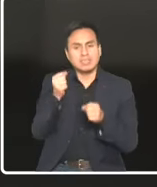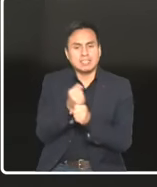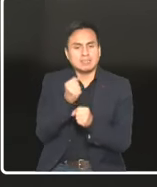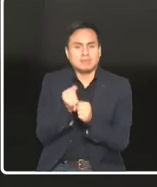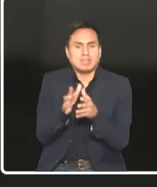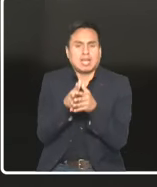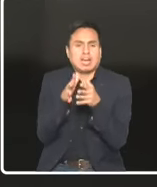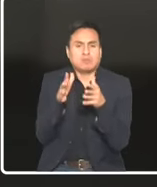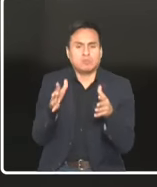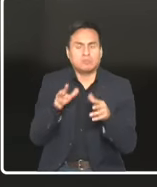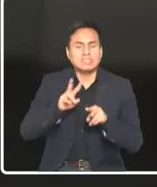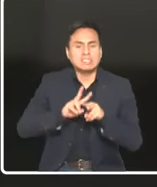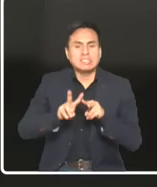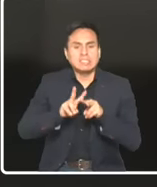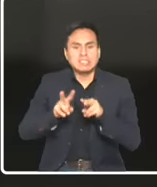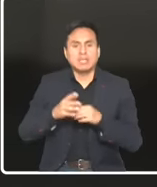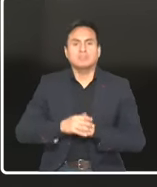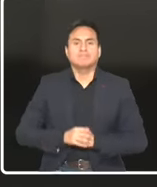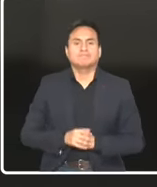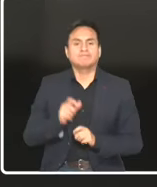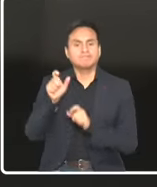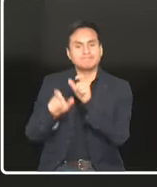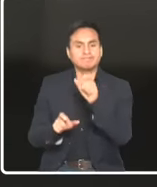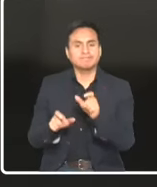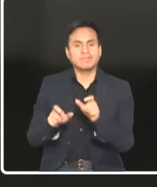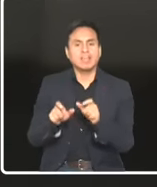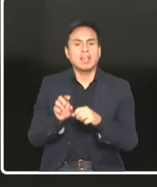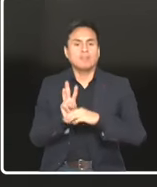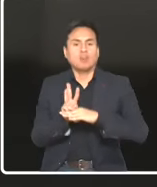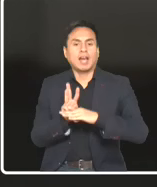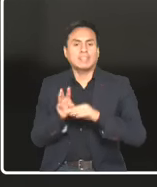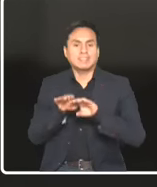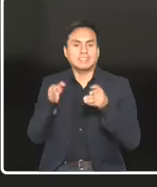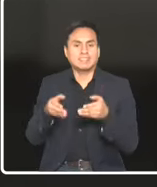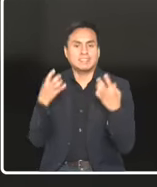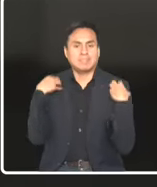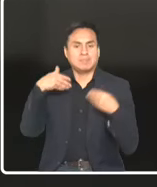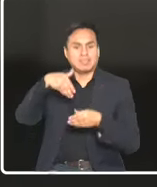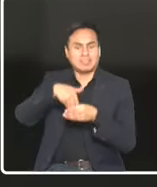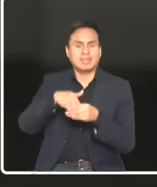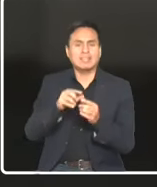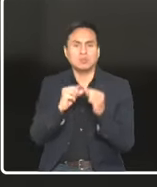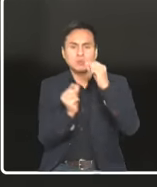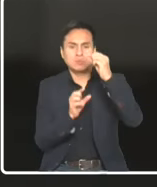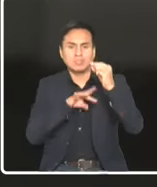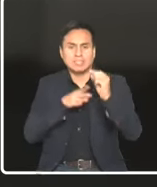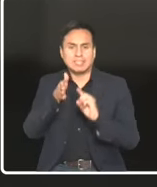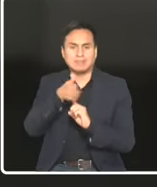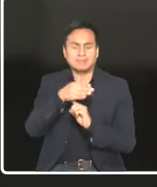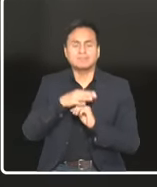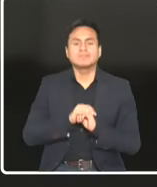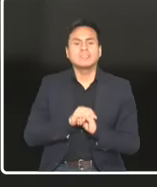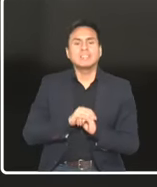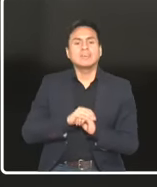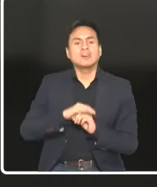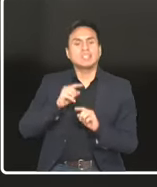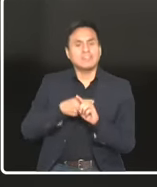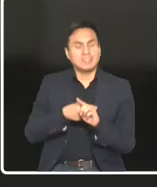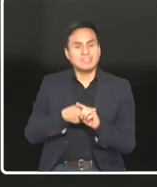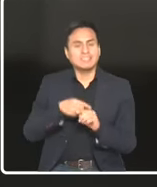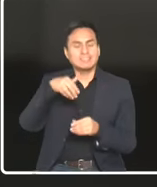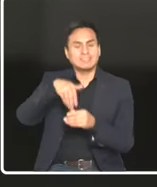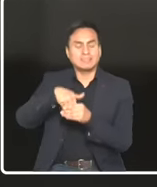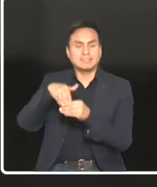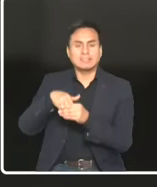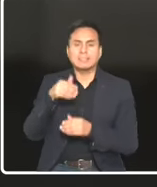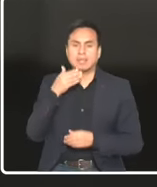labor que han realizado las y los vocales de mesa a lo largo de nuestra patria tanto en esta segunda vuelta